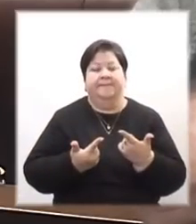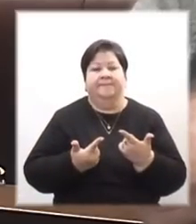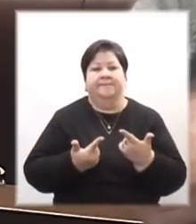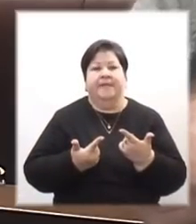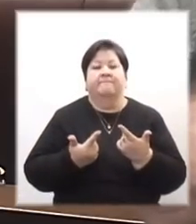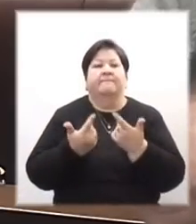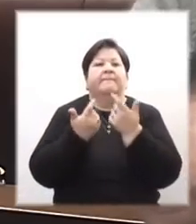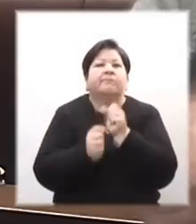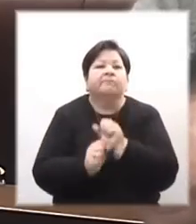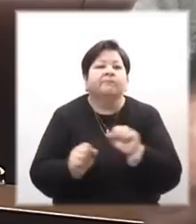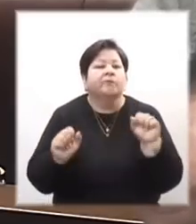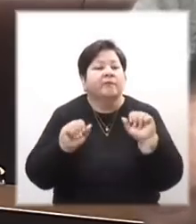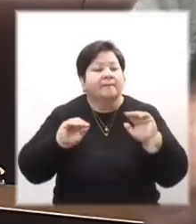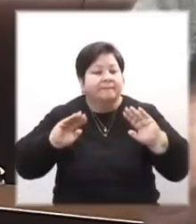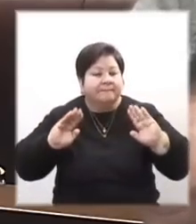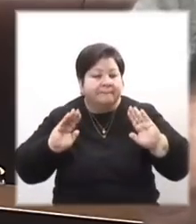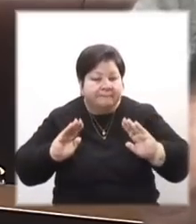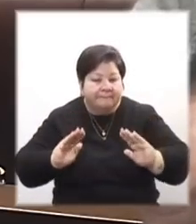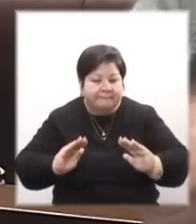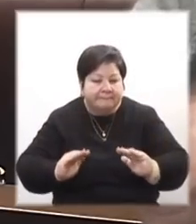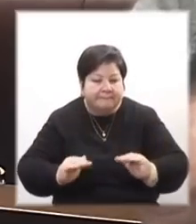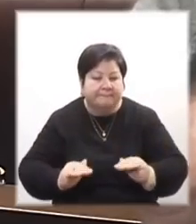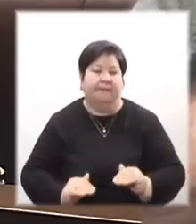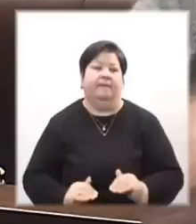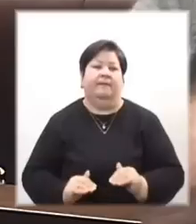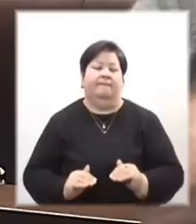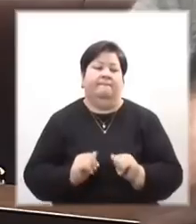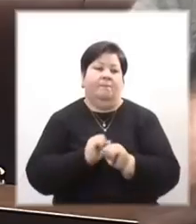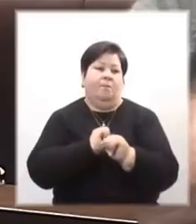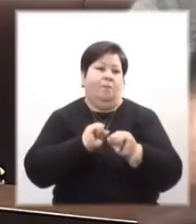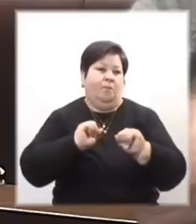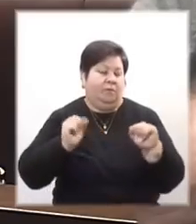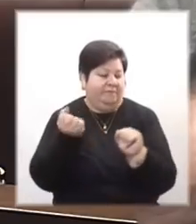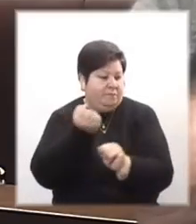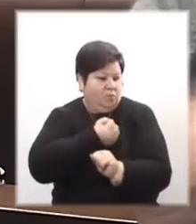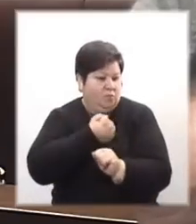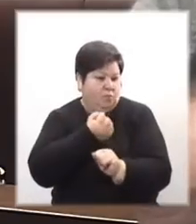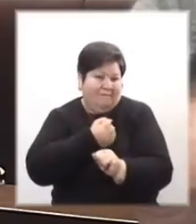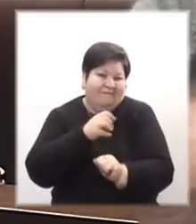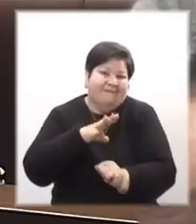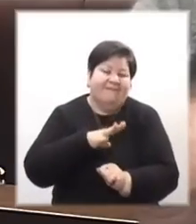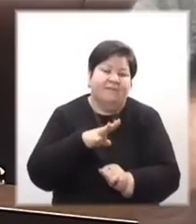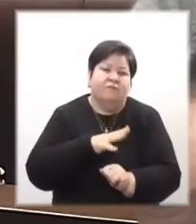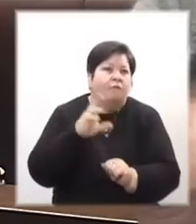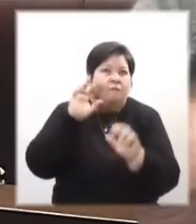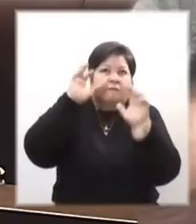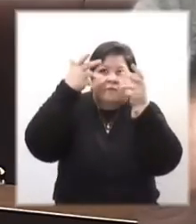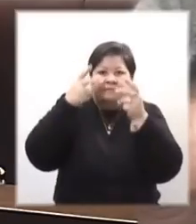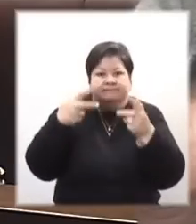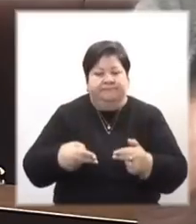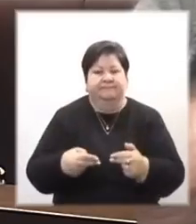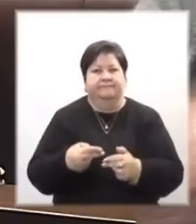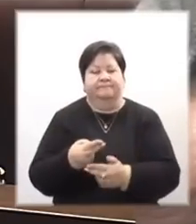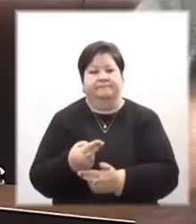para, de alguna manera, minimizar la posibilidad de que estas muertes violentas y estos hechos ocurran?